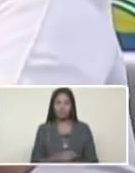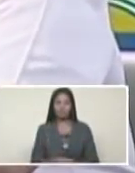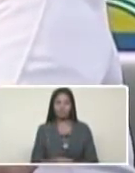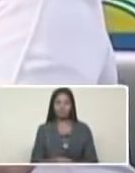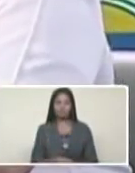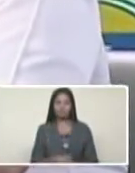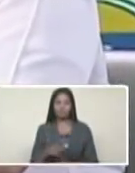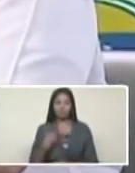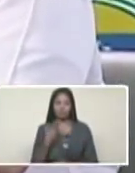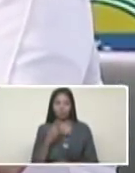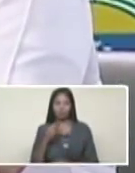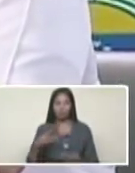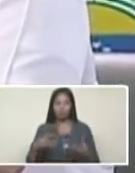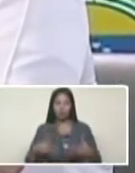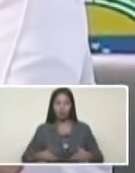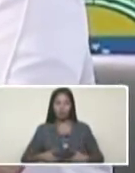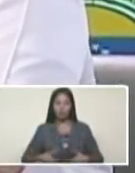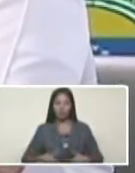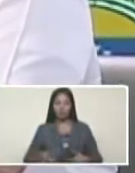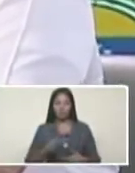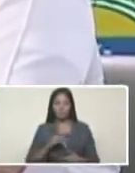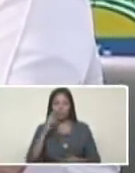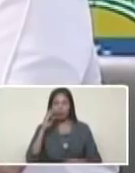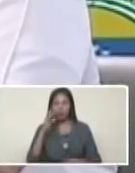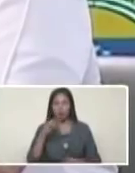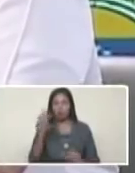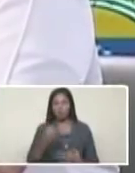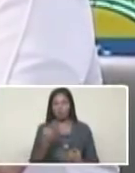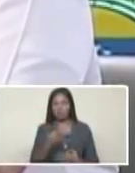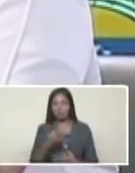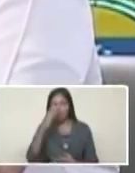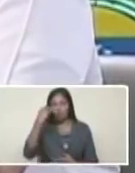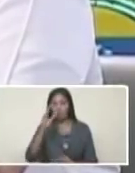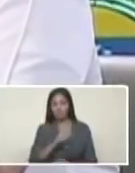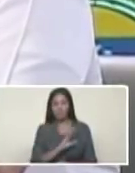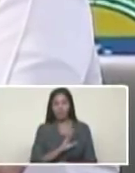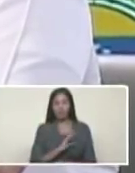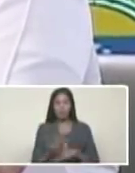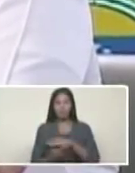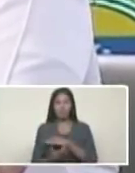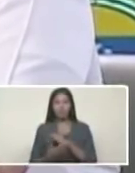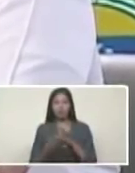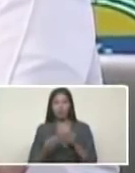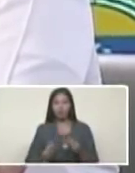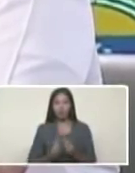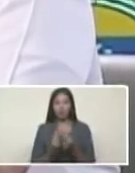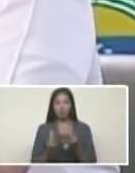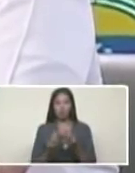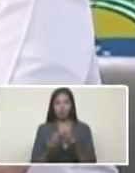por supuesto, del esfuerzo de nuestros oficiales de comando y técnicos y todos